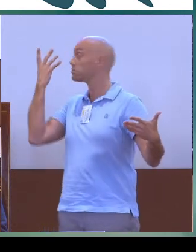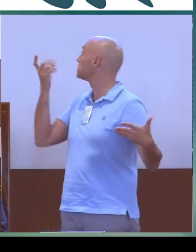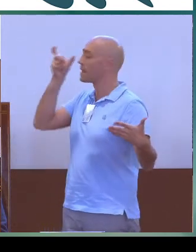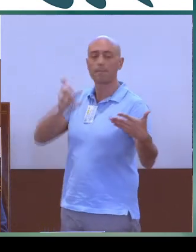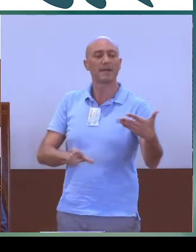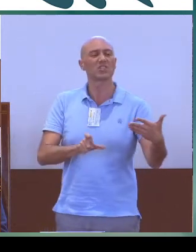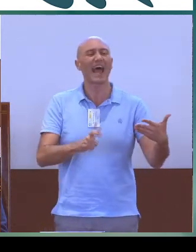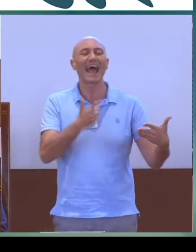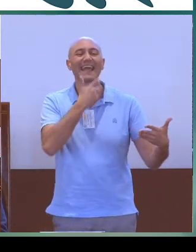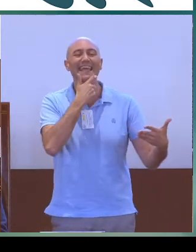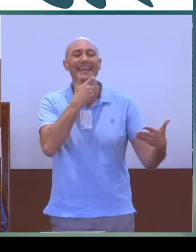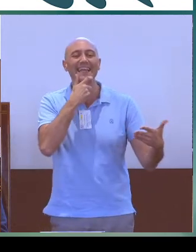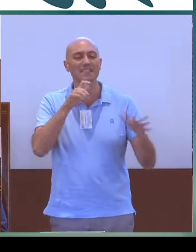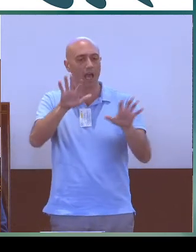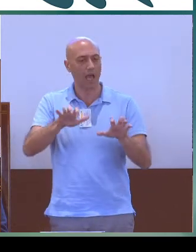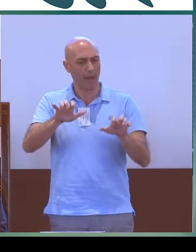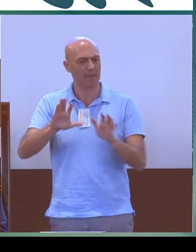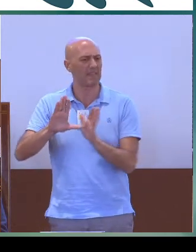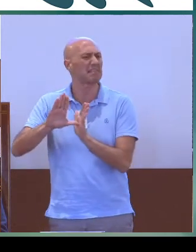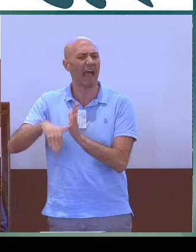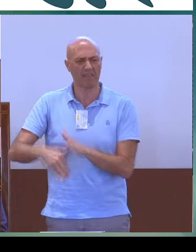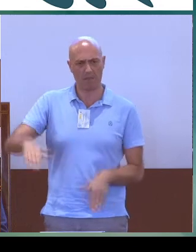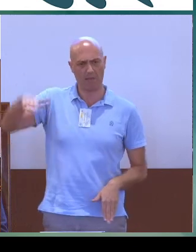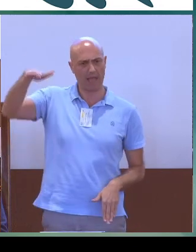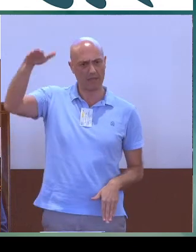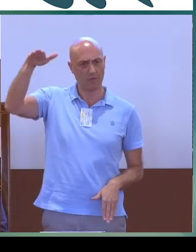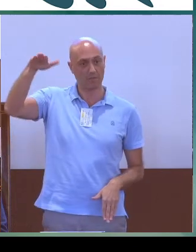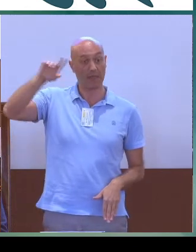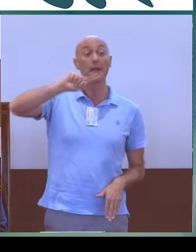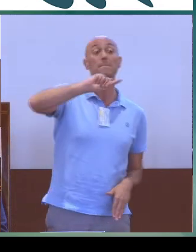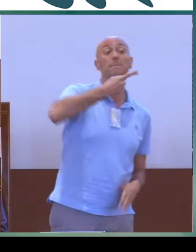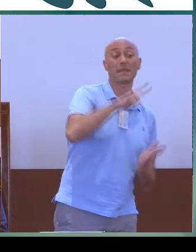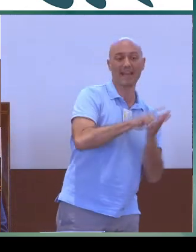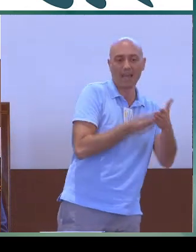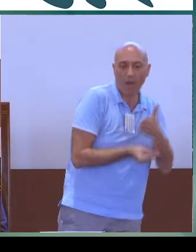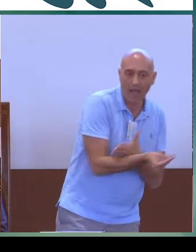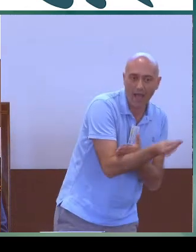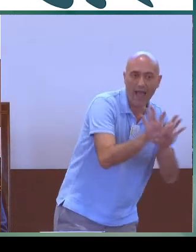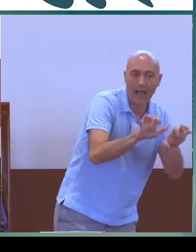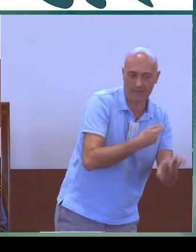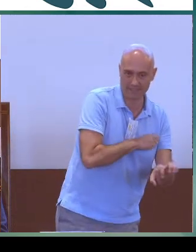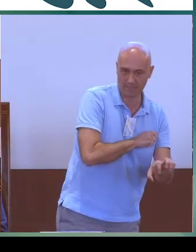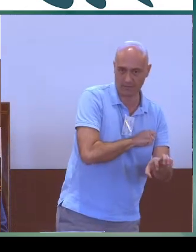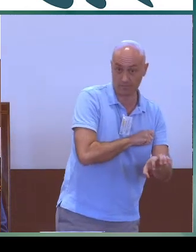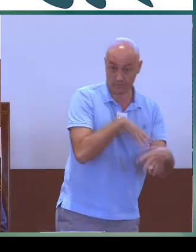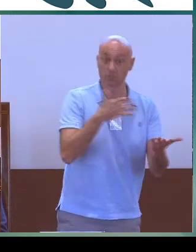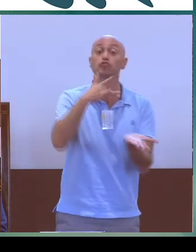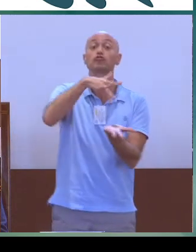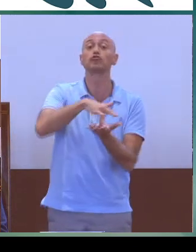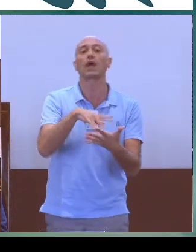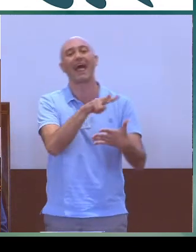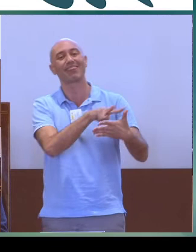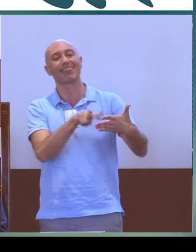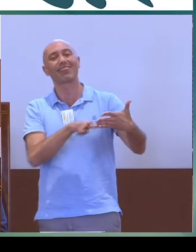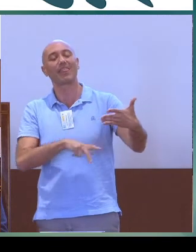está leyendo en inglés y su L1, por ejemplo, si fuera el castellano, también estaría activada.